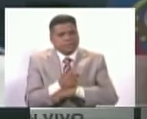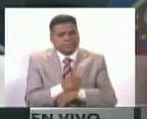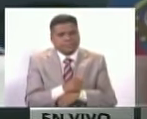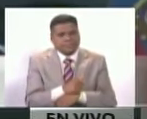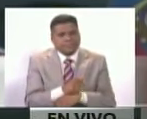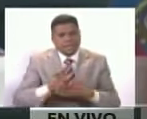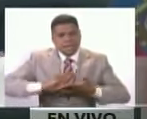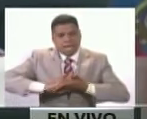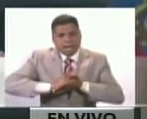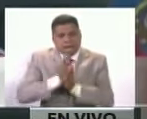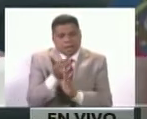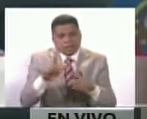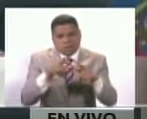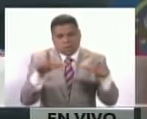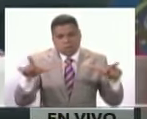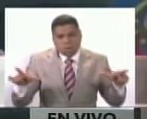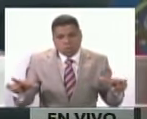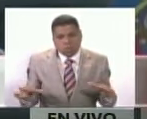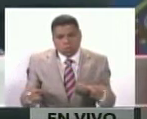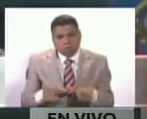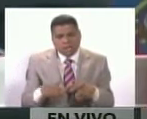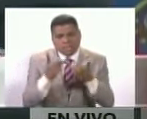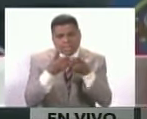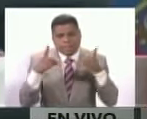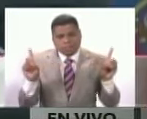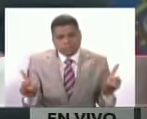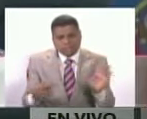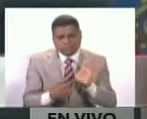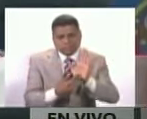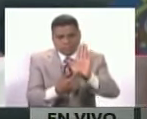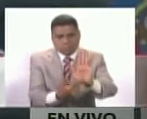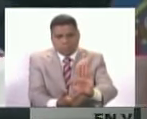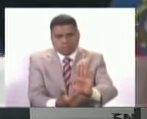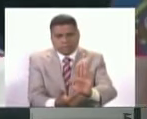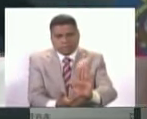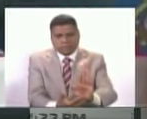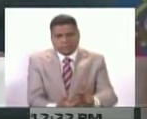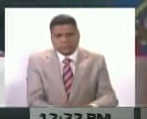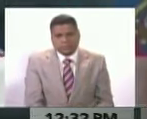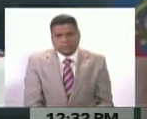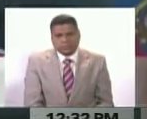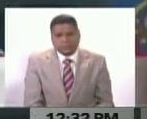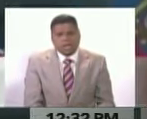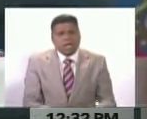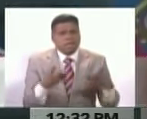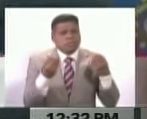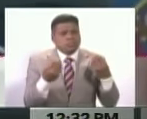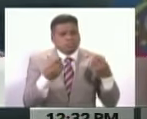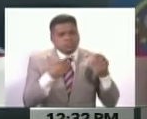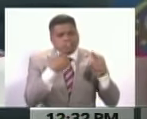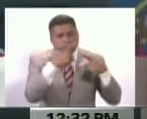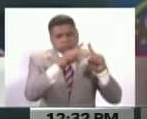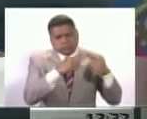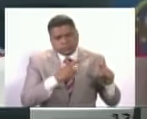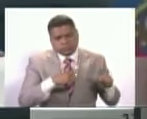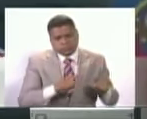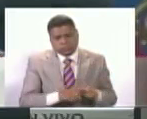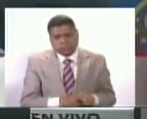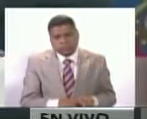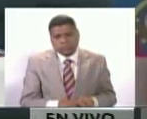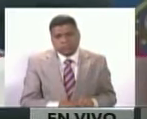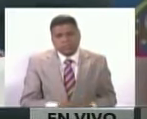los espacios legítimos, democráticos, representativos del multilateralismo. Y por supuesto,